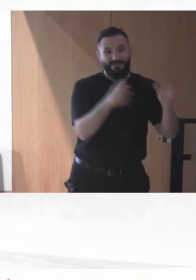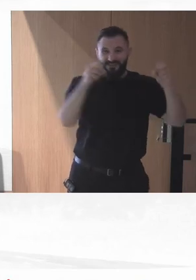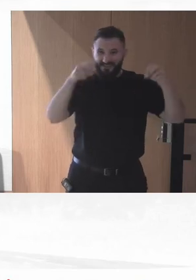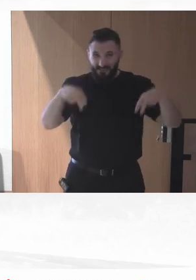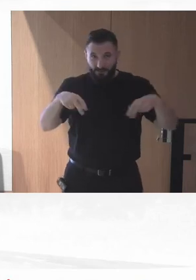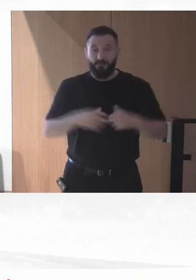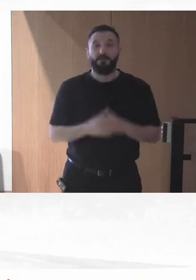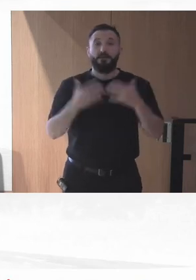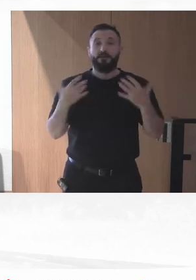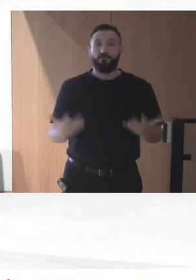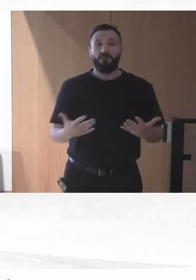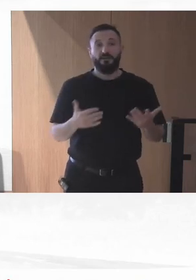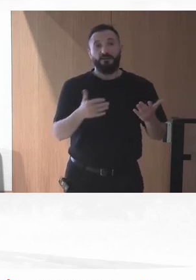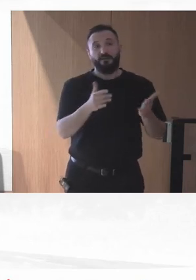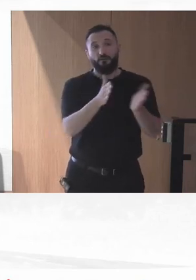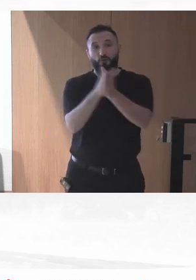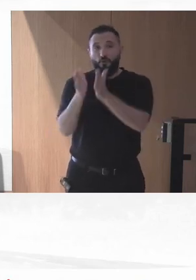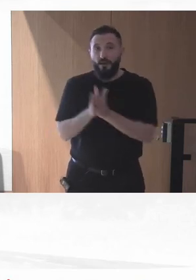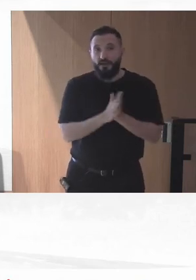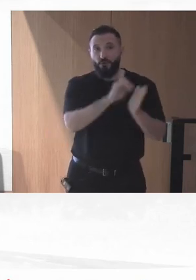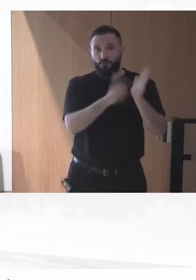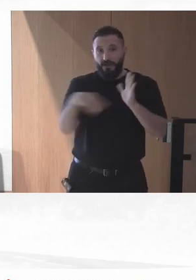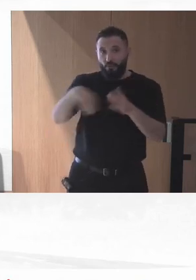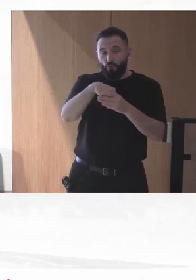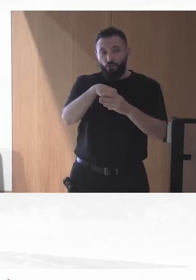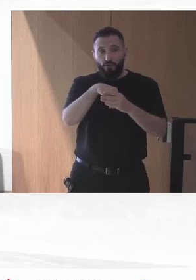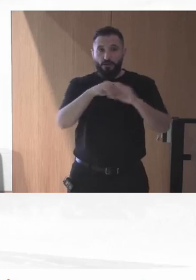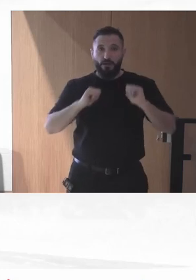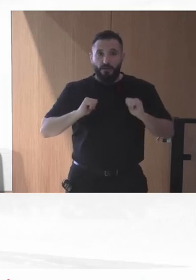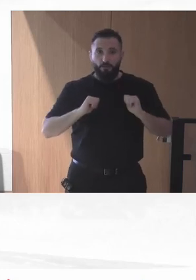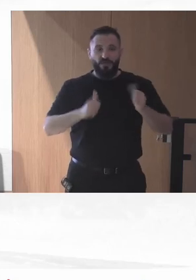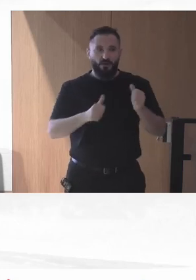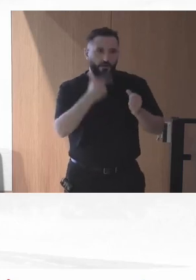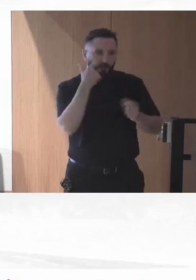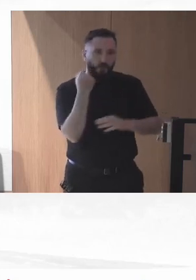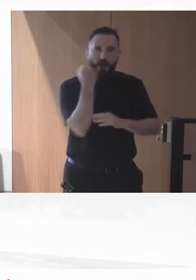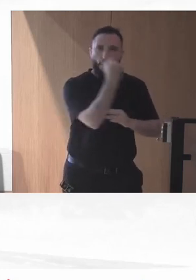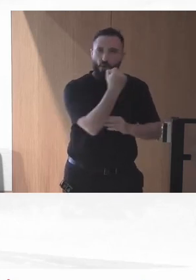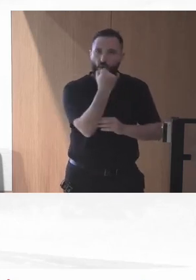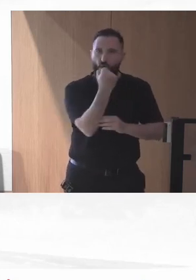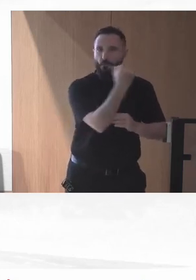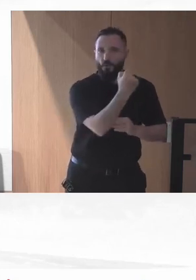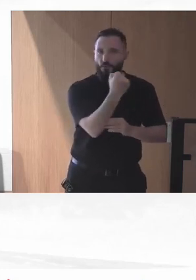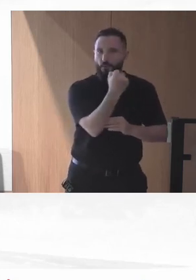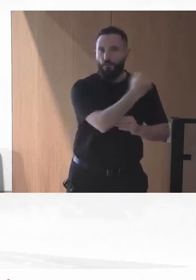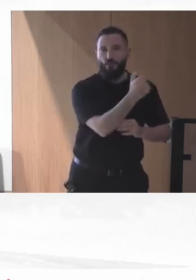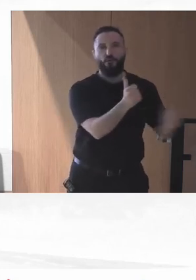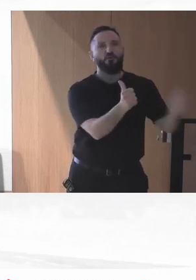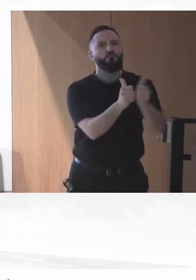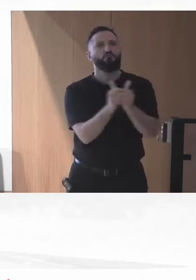procedimiento. Entonces, los colegas de Plena Inclusión le empezaron a dar el apoyo necesario y le